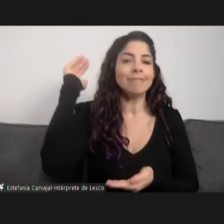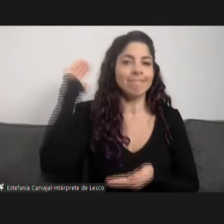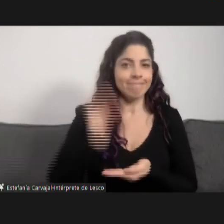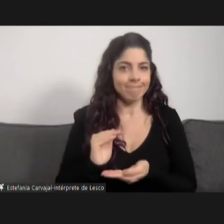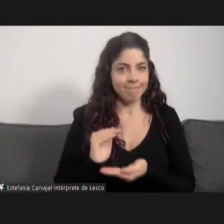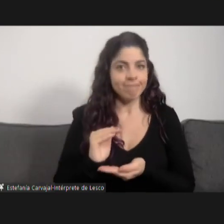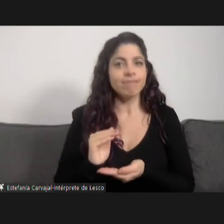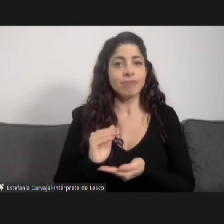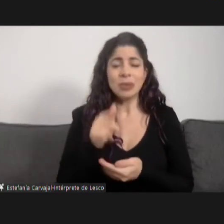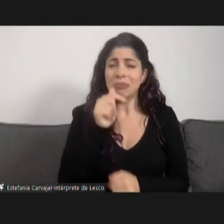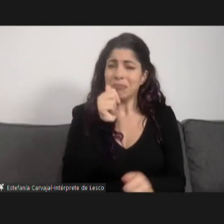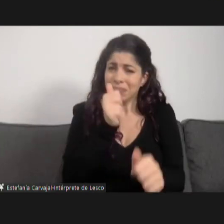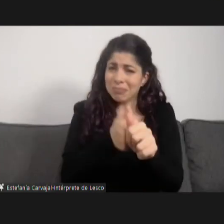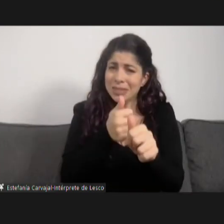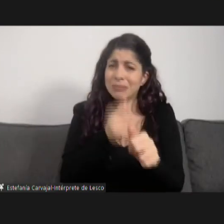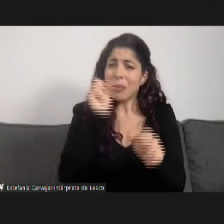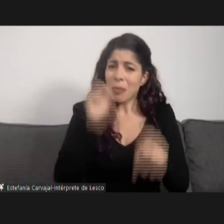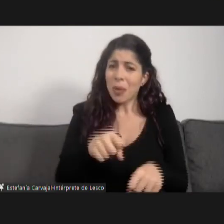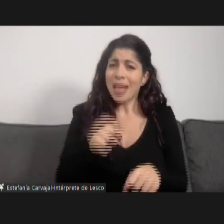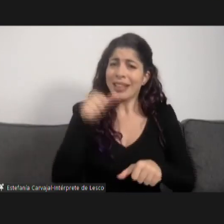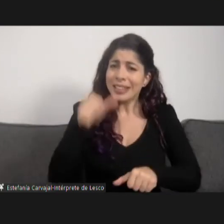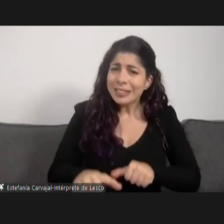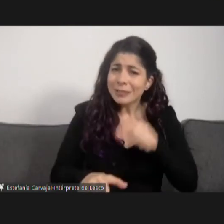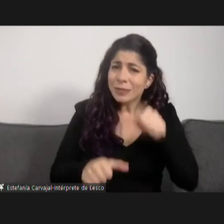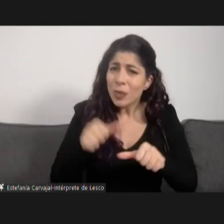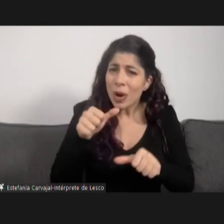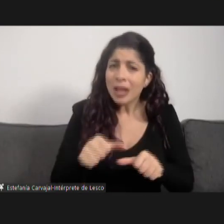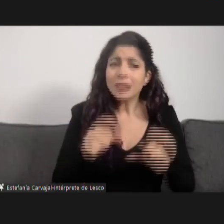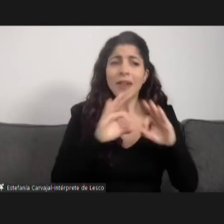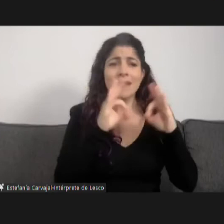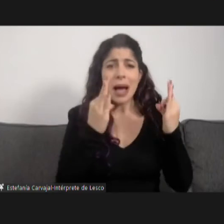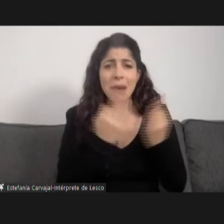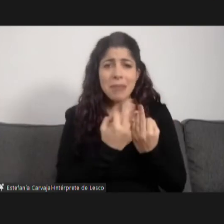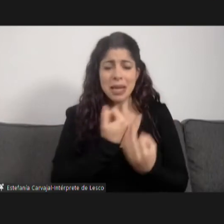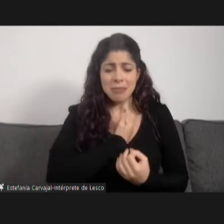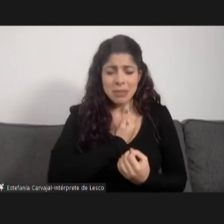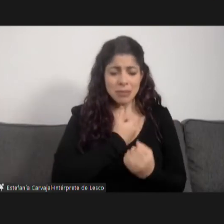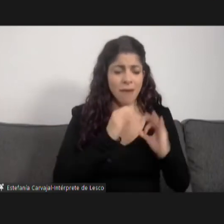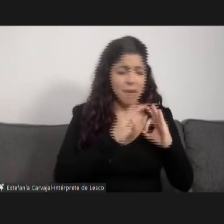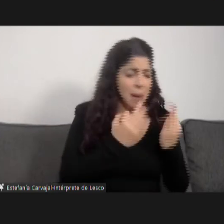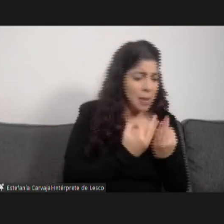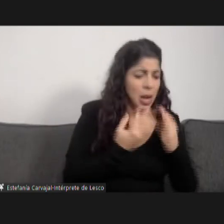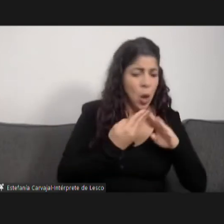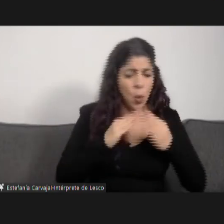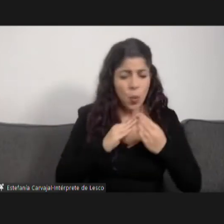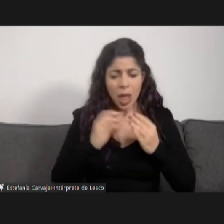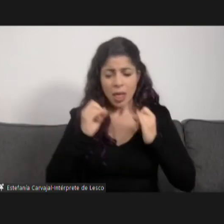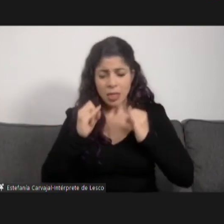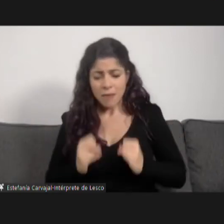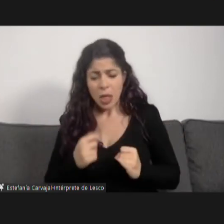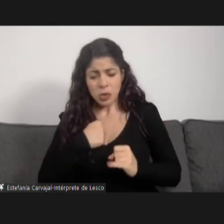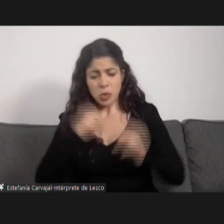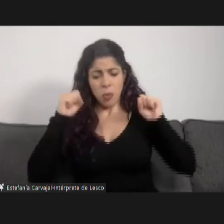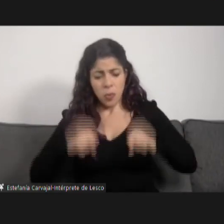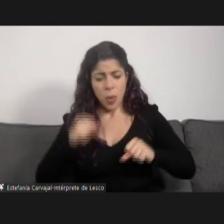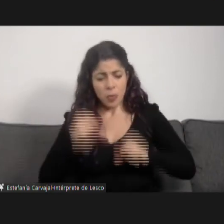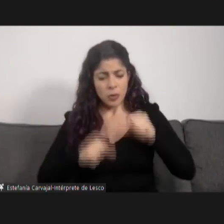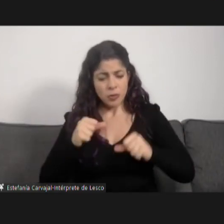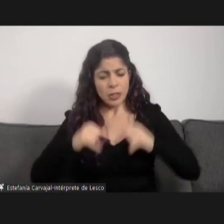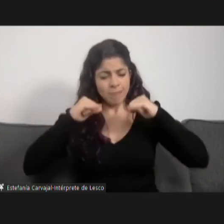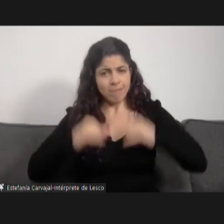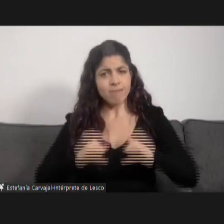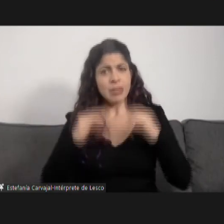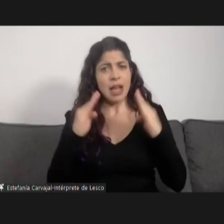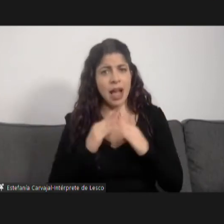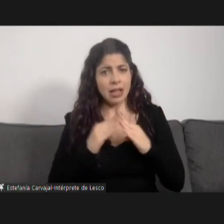el máximo esfuerzo que esté en nosotros, en nuestras familias, en nuestra comunidad, en el plano individual, para quedarnos en casa. No